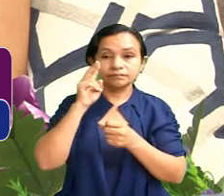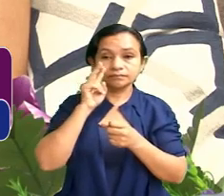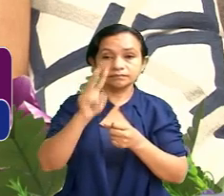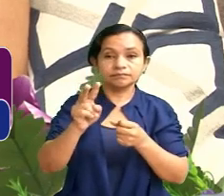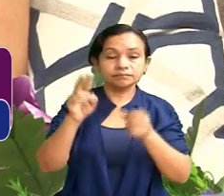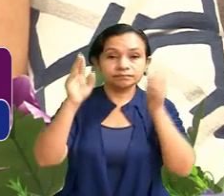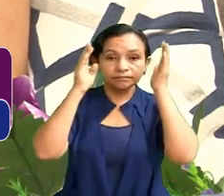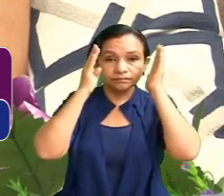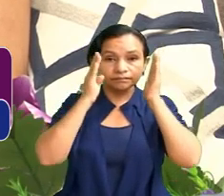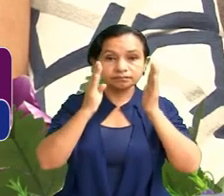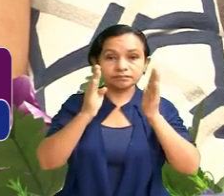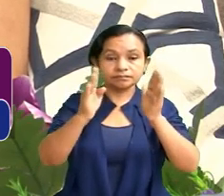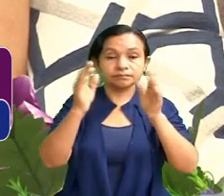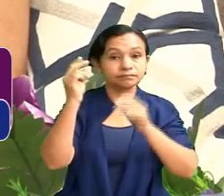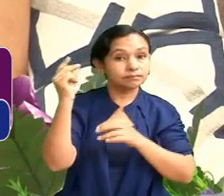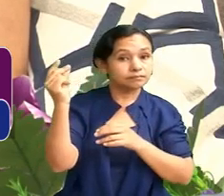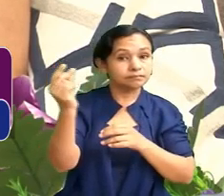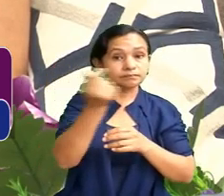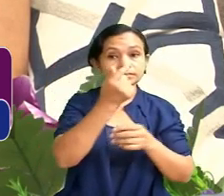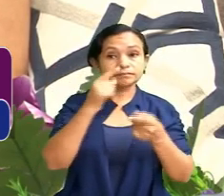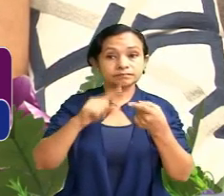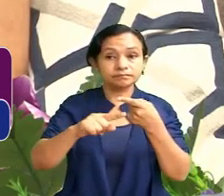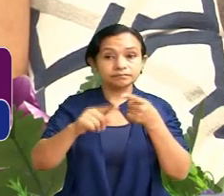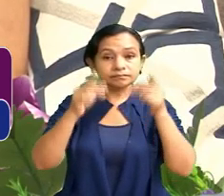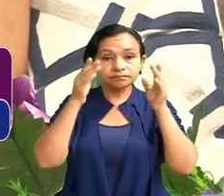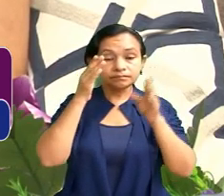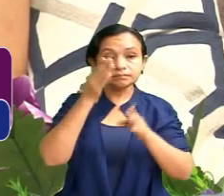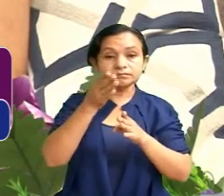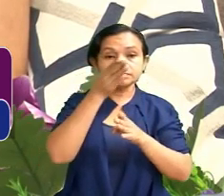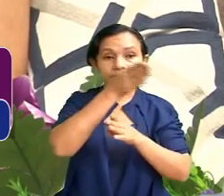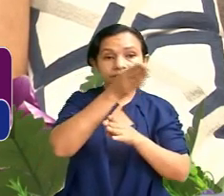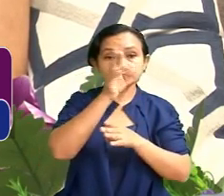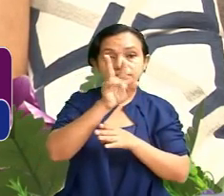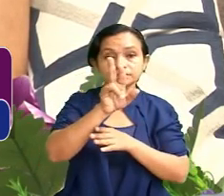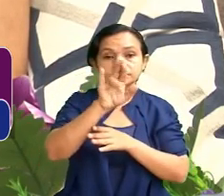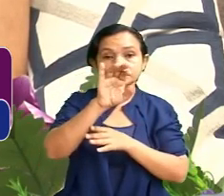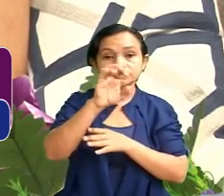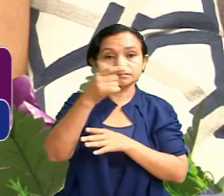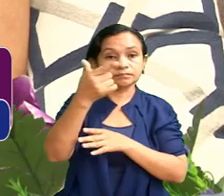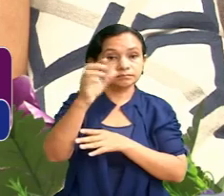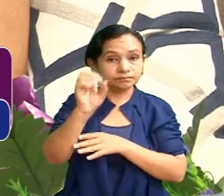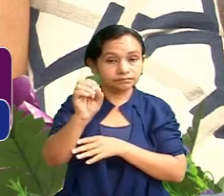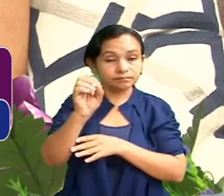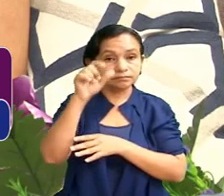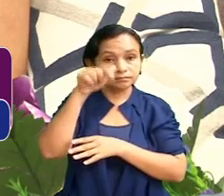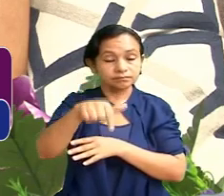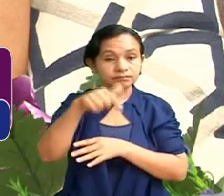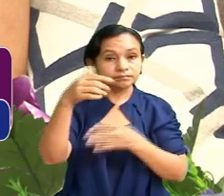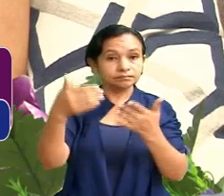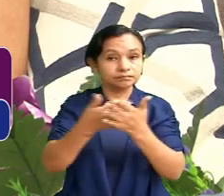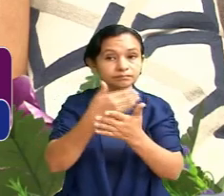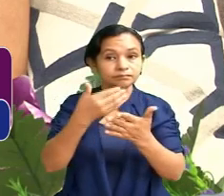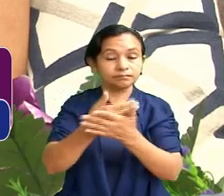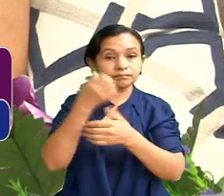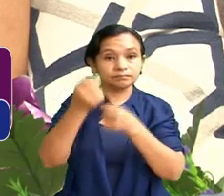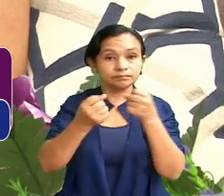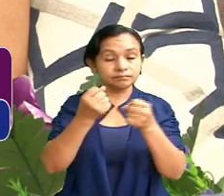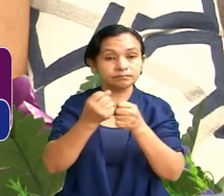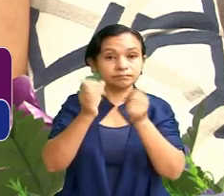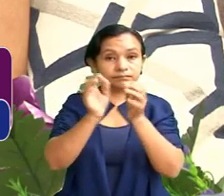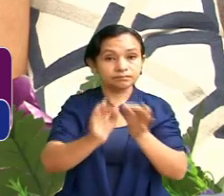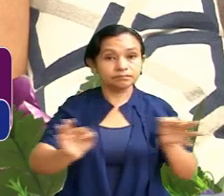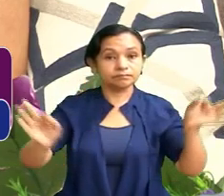atención de las emergencias no lo que le llamamos la gestión del riesgo para esto en esta temporada una de las cosas